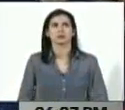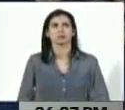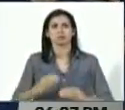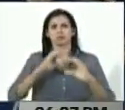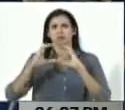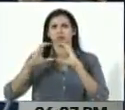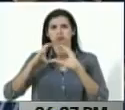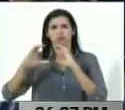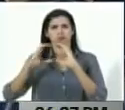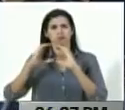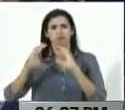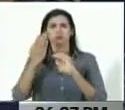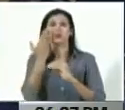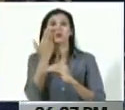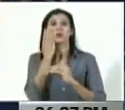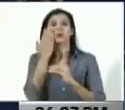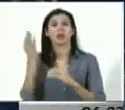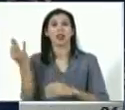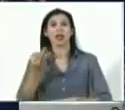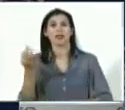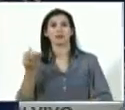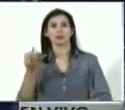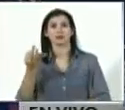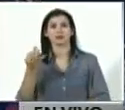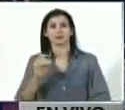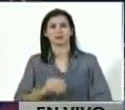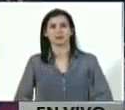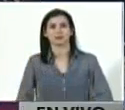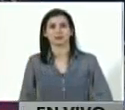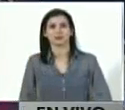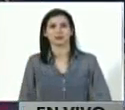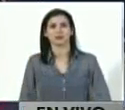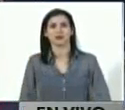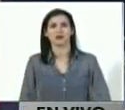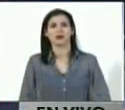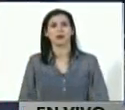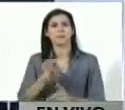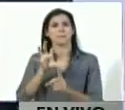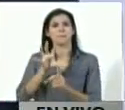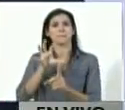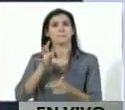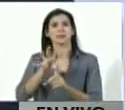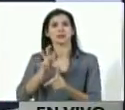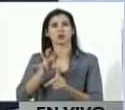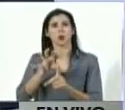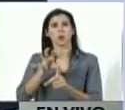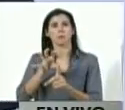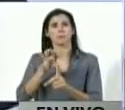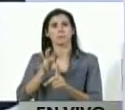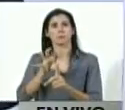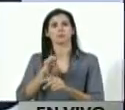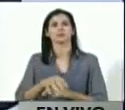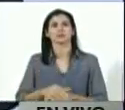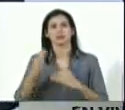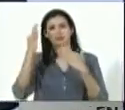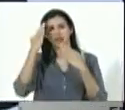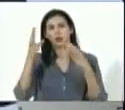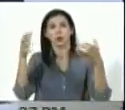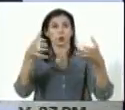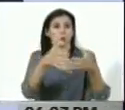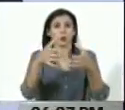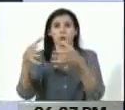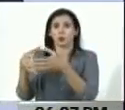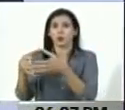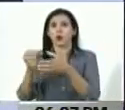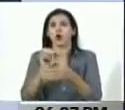comunicándonos por Facebook Live y por Periscope. Saludo a la delegación de